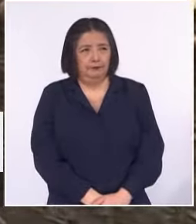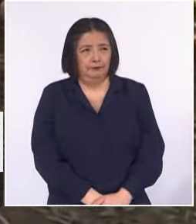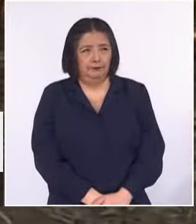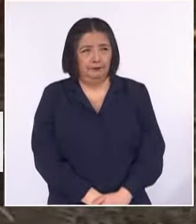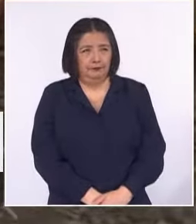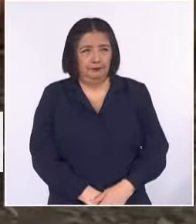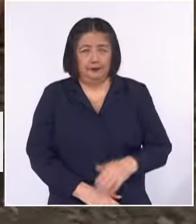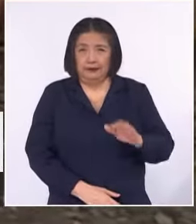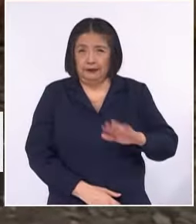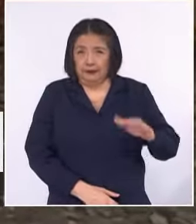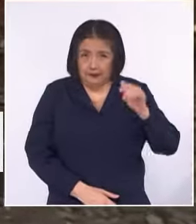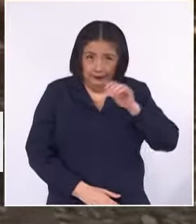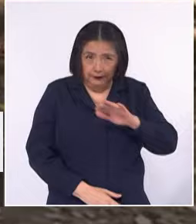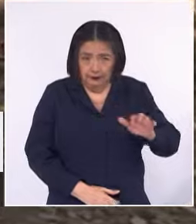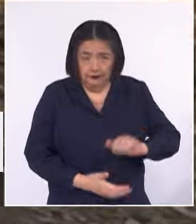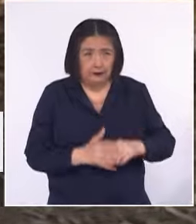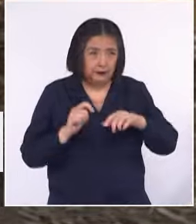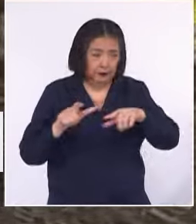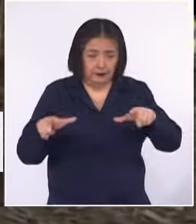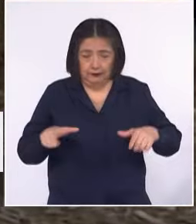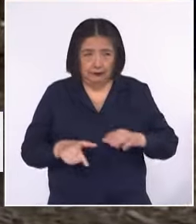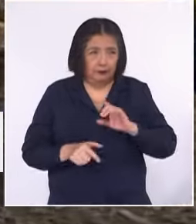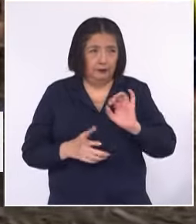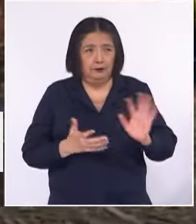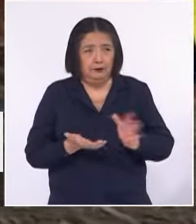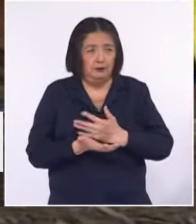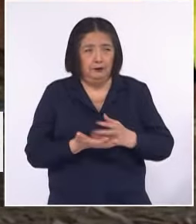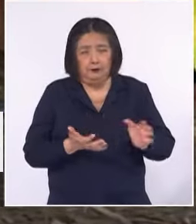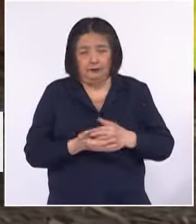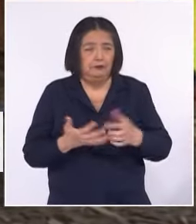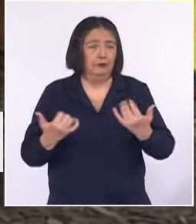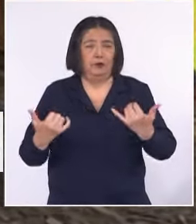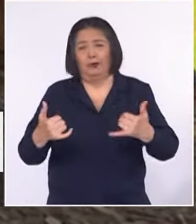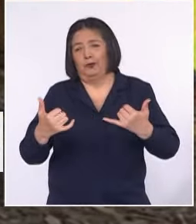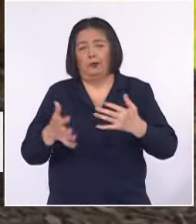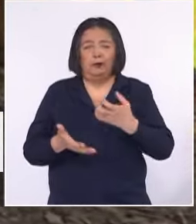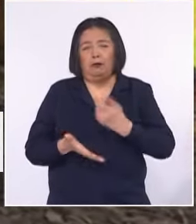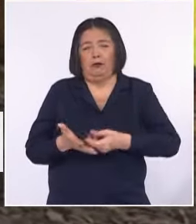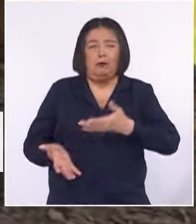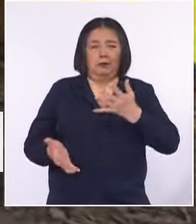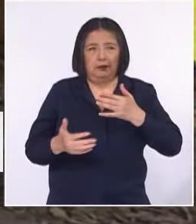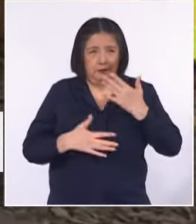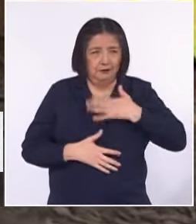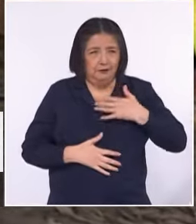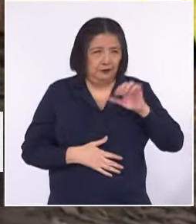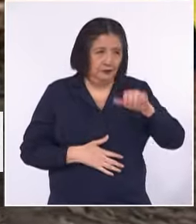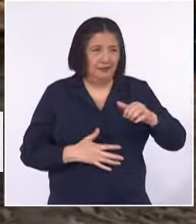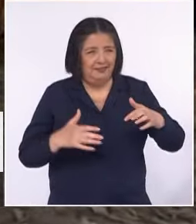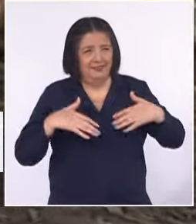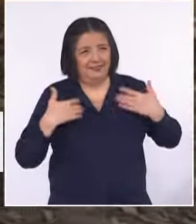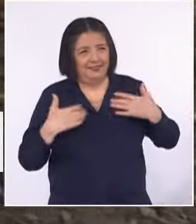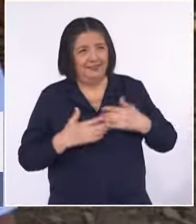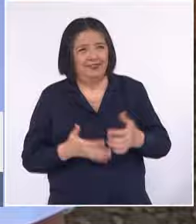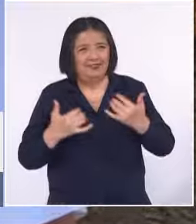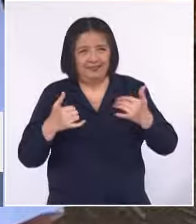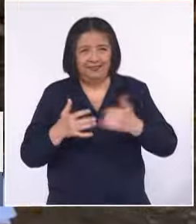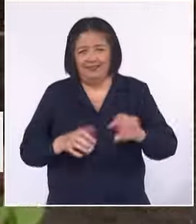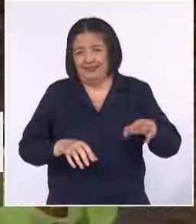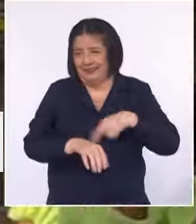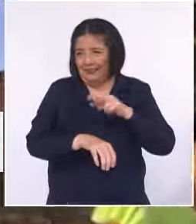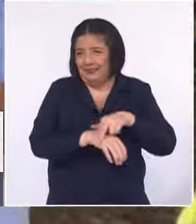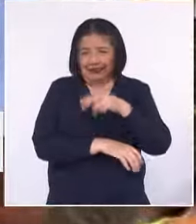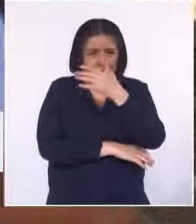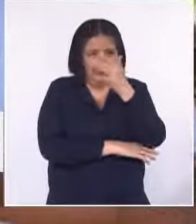Las niñas y niños de Caballococha no necesitan juegos caros para divertirse porque se divierten felices jugando en la